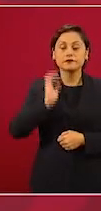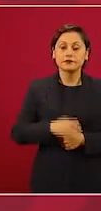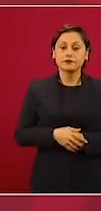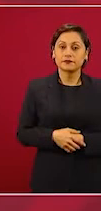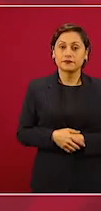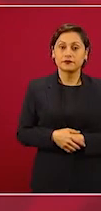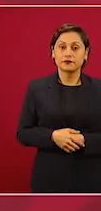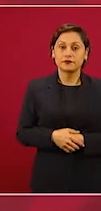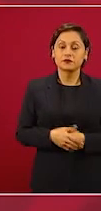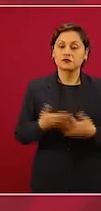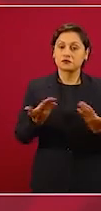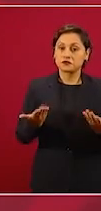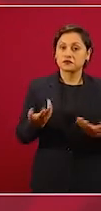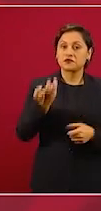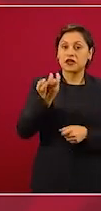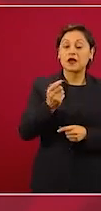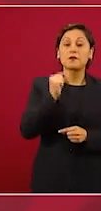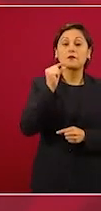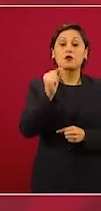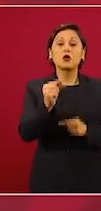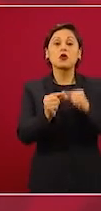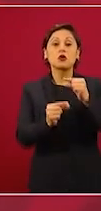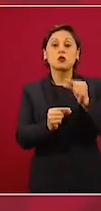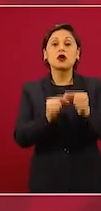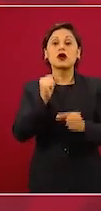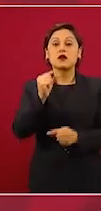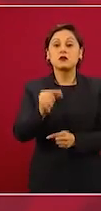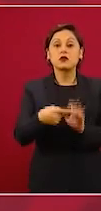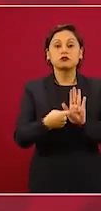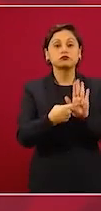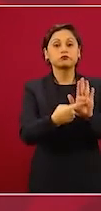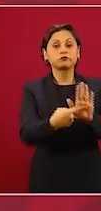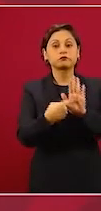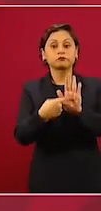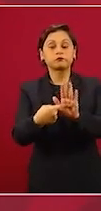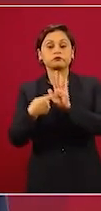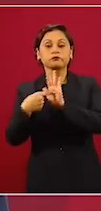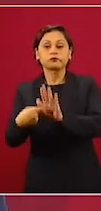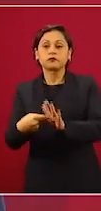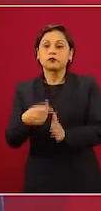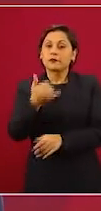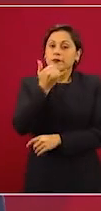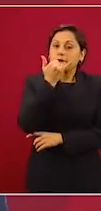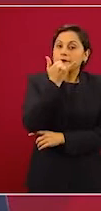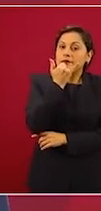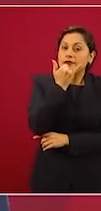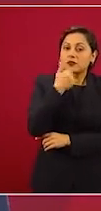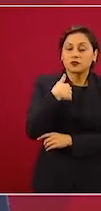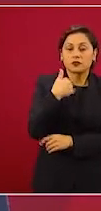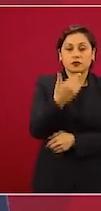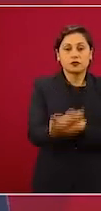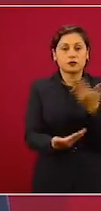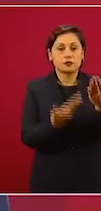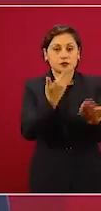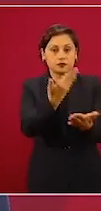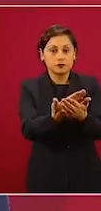y vamos a ir tratando este asunto no me puedo quedar callado ofrezco disculpas